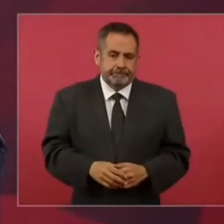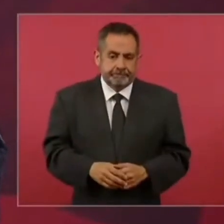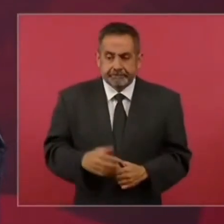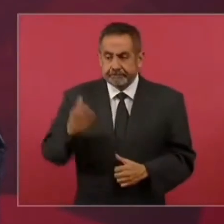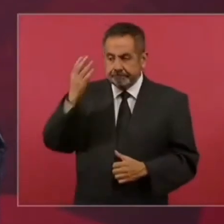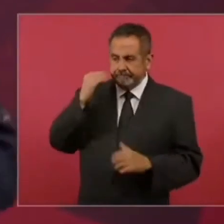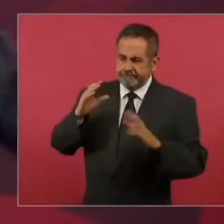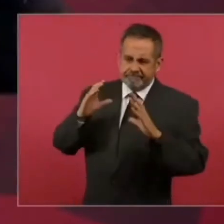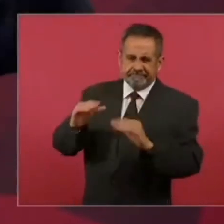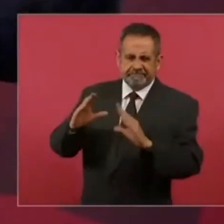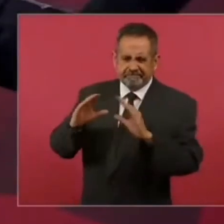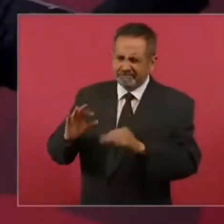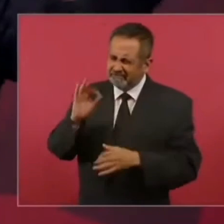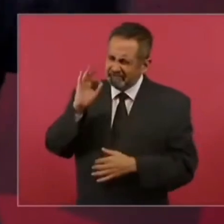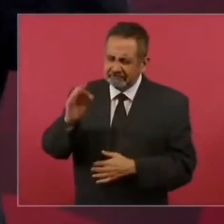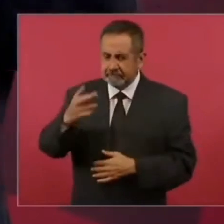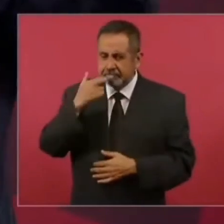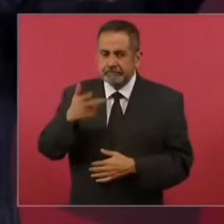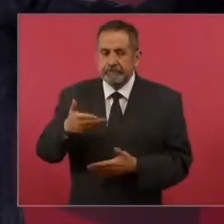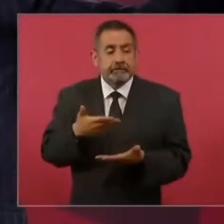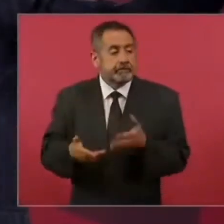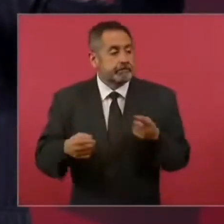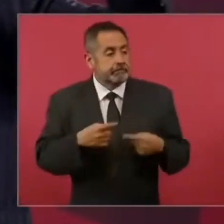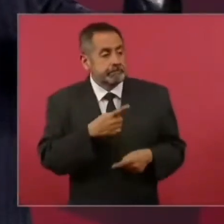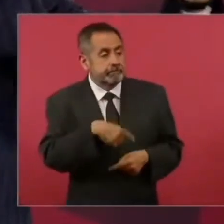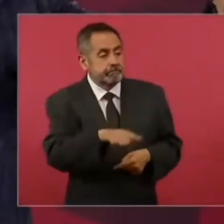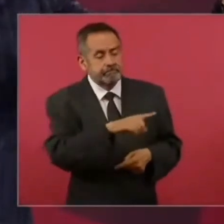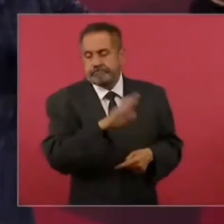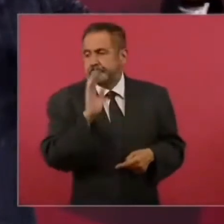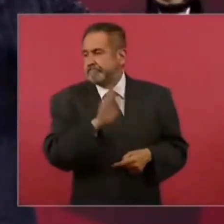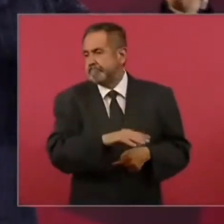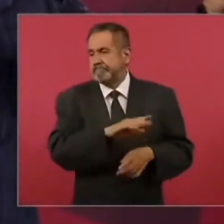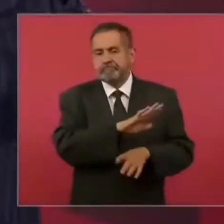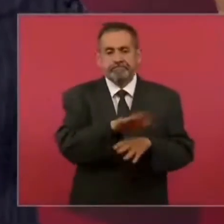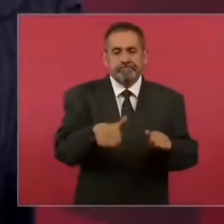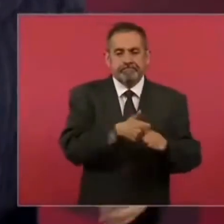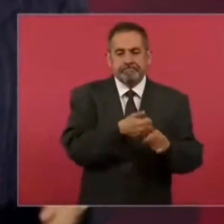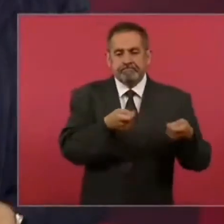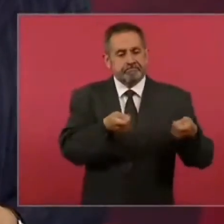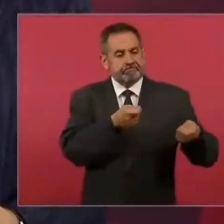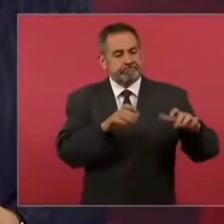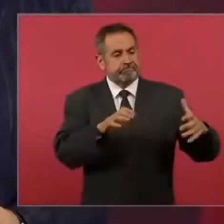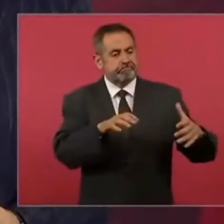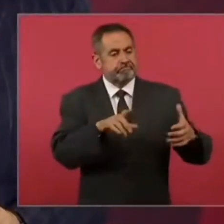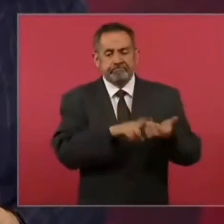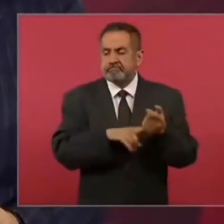formaba mejor. Ahora toda la prensa está tomada por grupos de